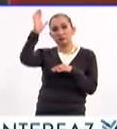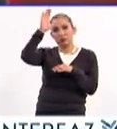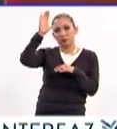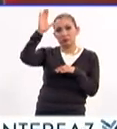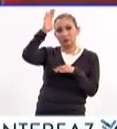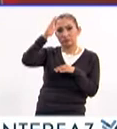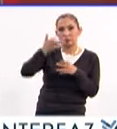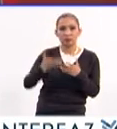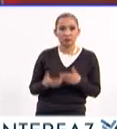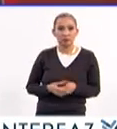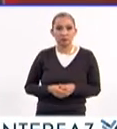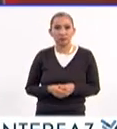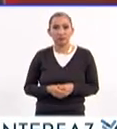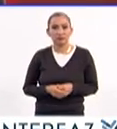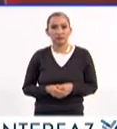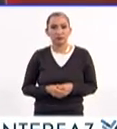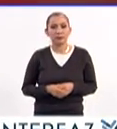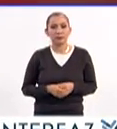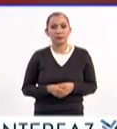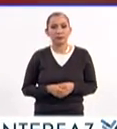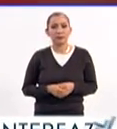ciencia,